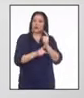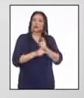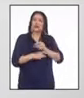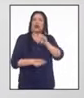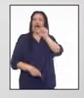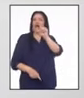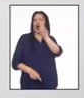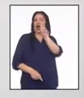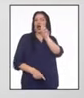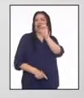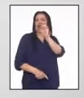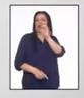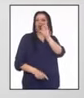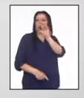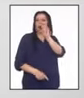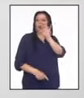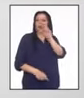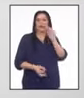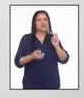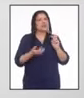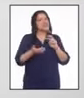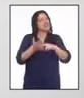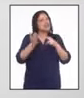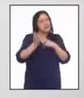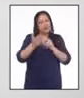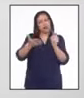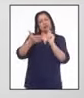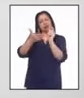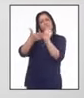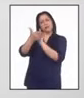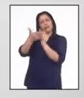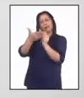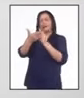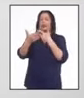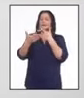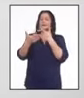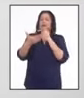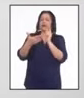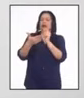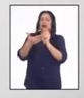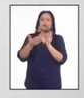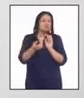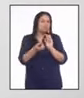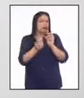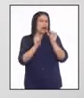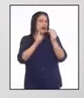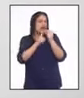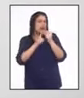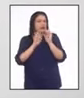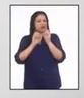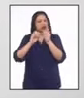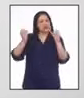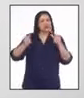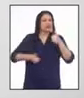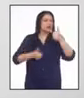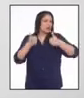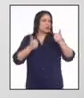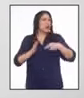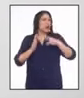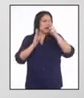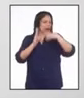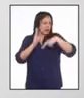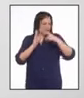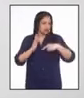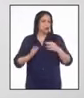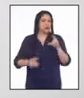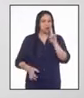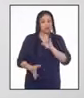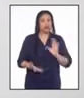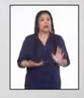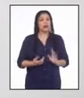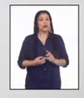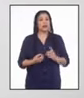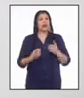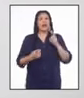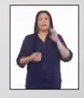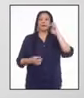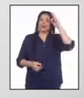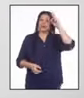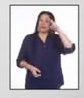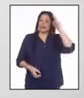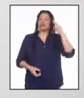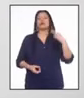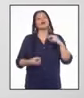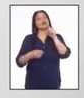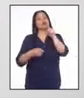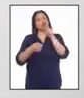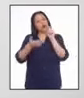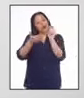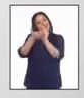la propiedad del texto que determina la variedad y el registro que debemos usar. Por eso, cuando se escribe,